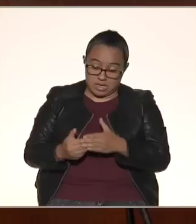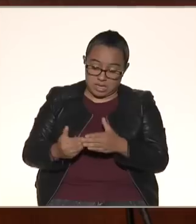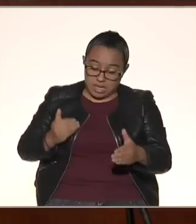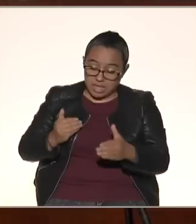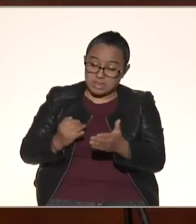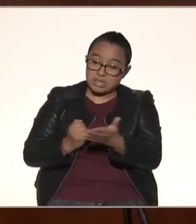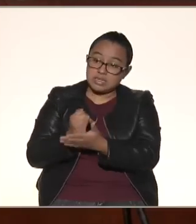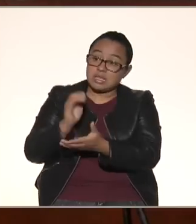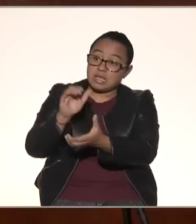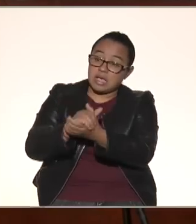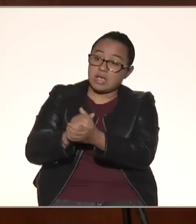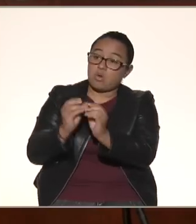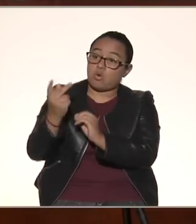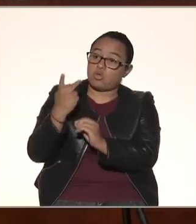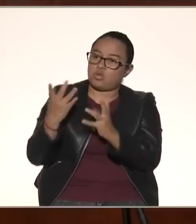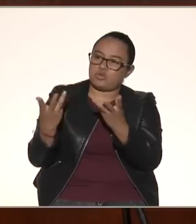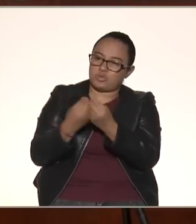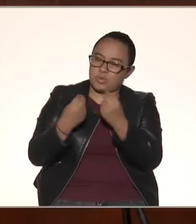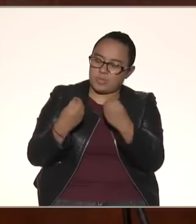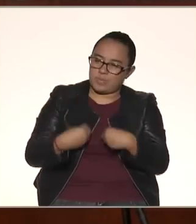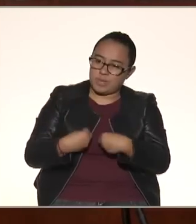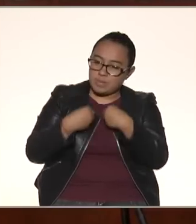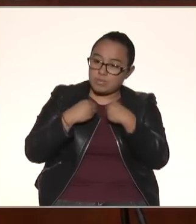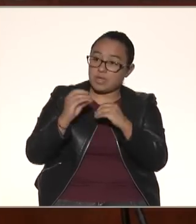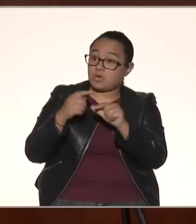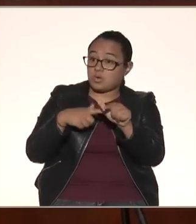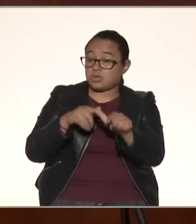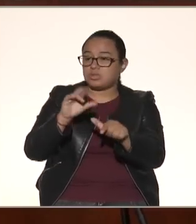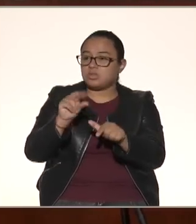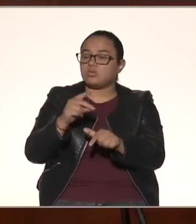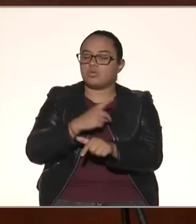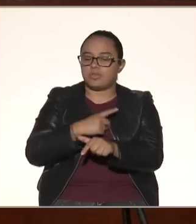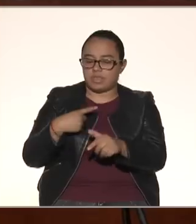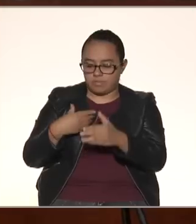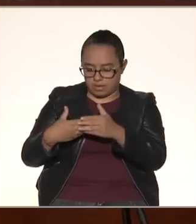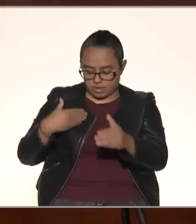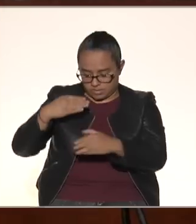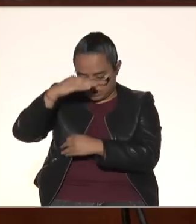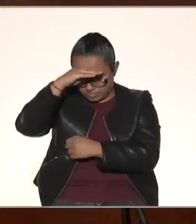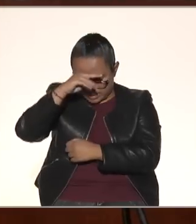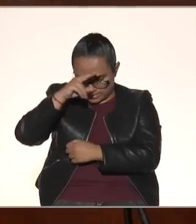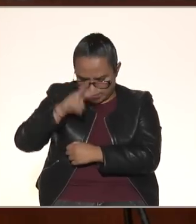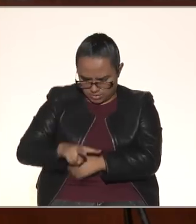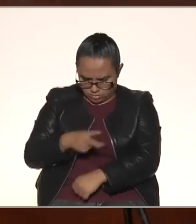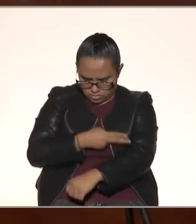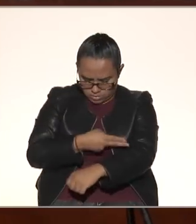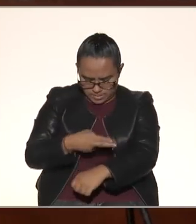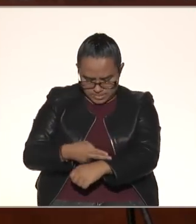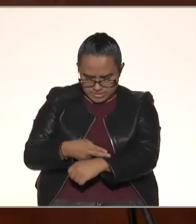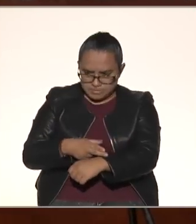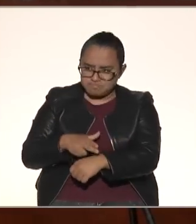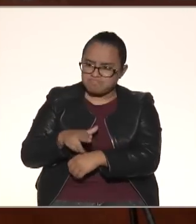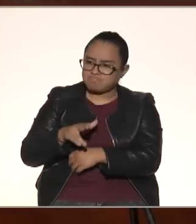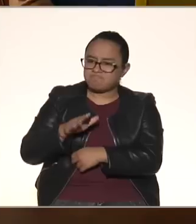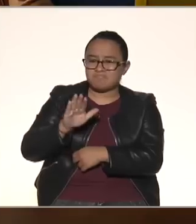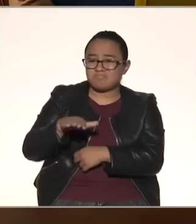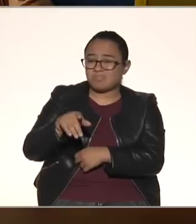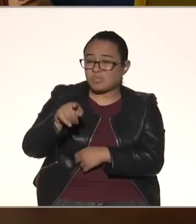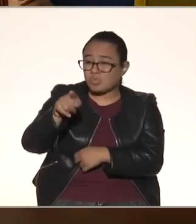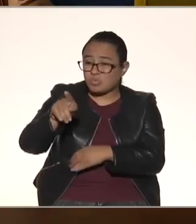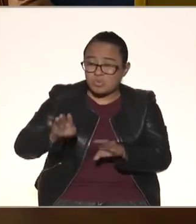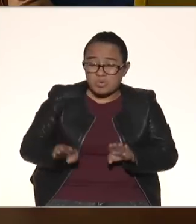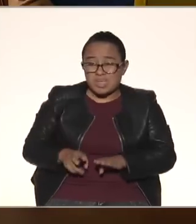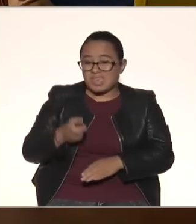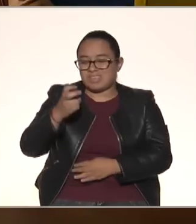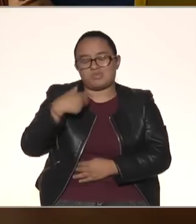casarnos o vivir juntos o continuar, tendríamos que sentarnos y ser realistas y decir, oye, yo con esto no voy a poder